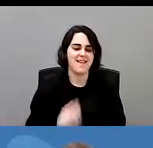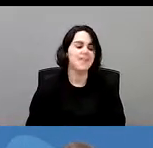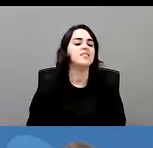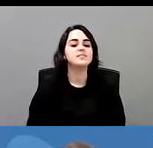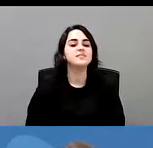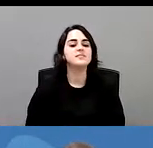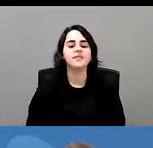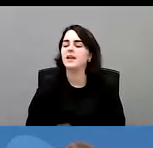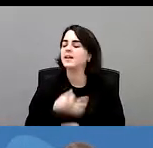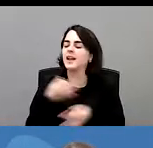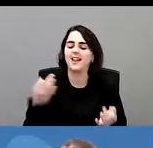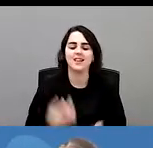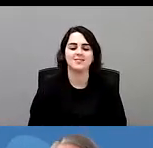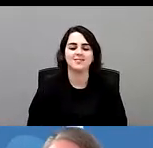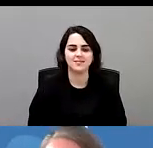Unicornio. Genial.